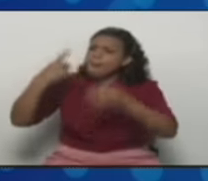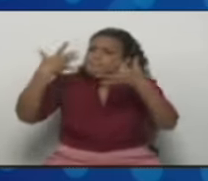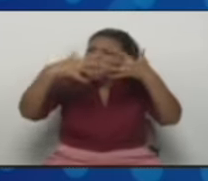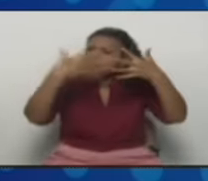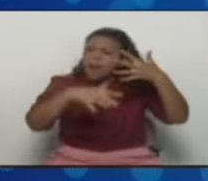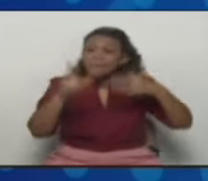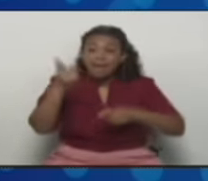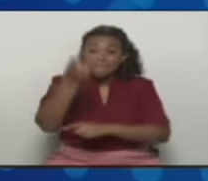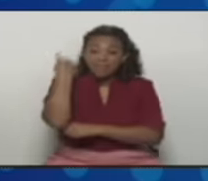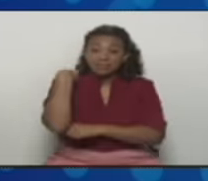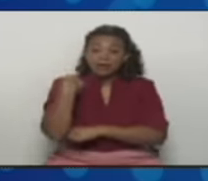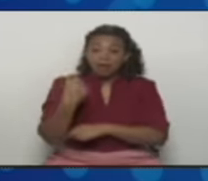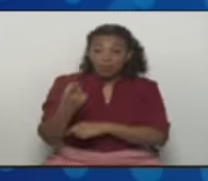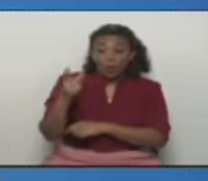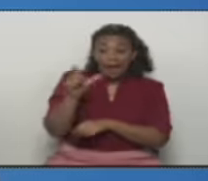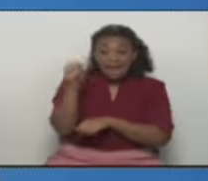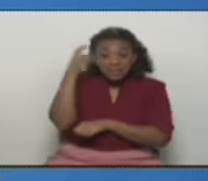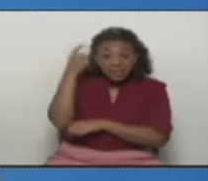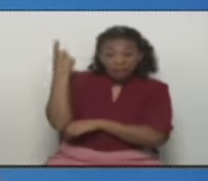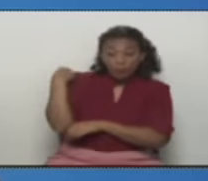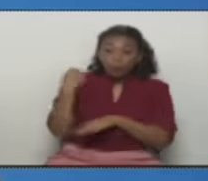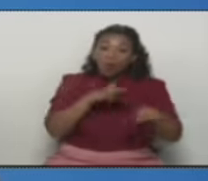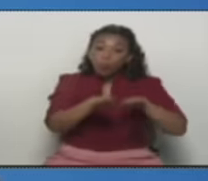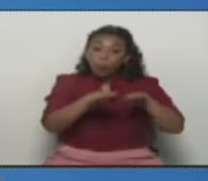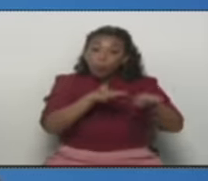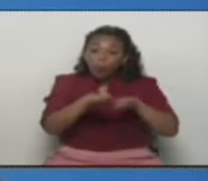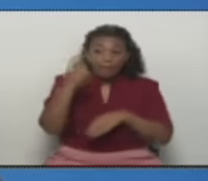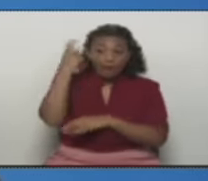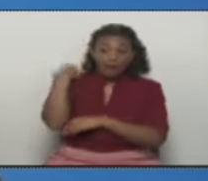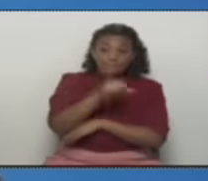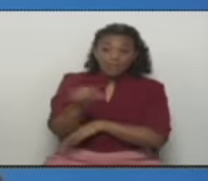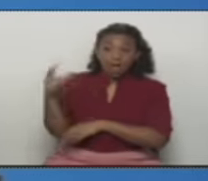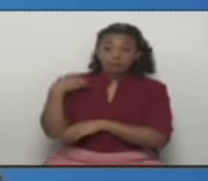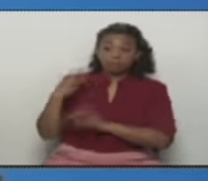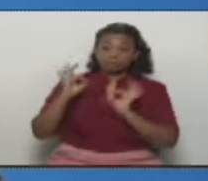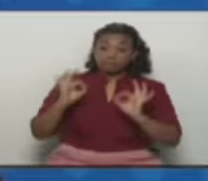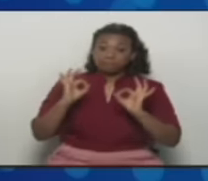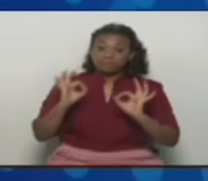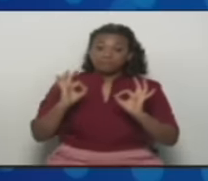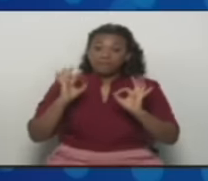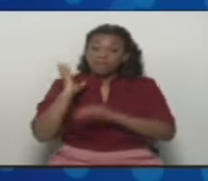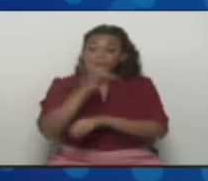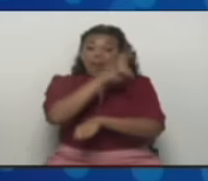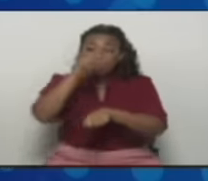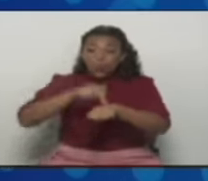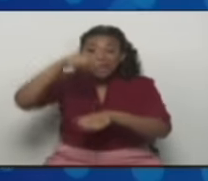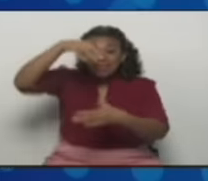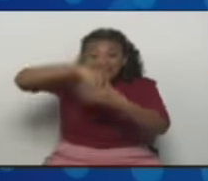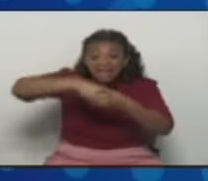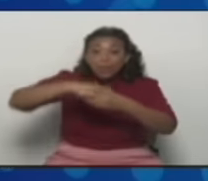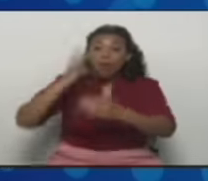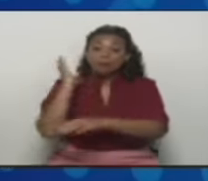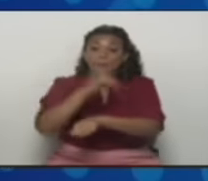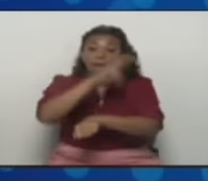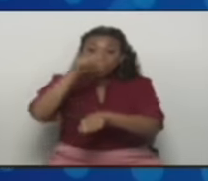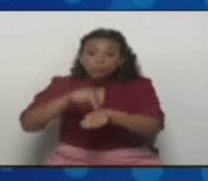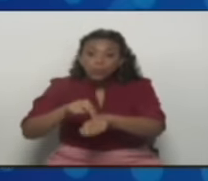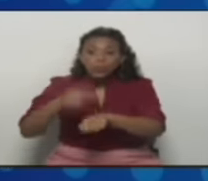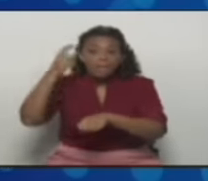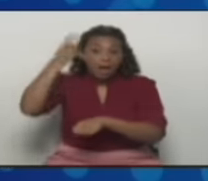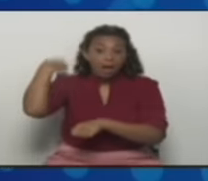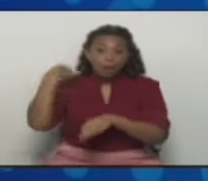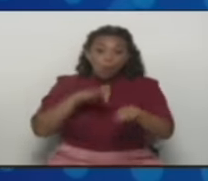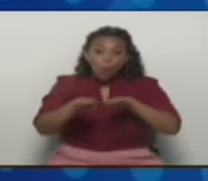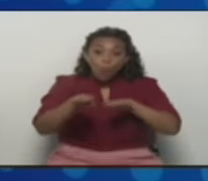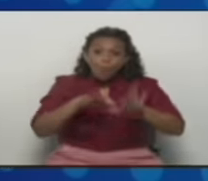pasado jueves en la magna y soberanísima Asamblea Nacional de Venezuela. Y